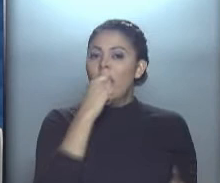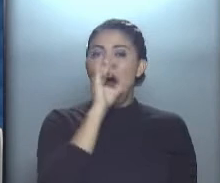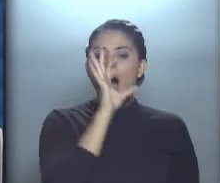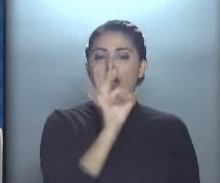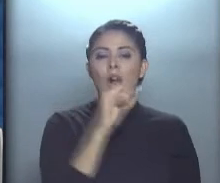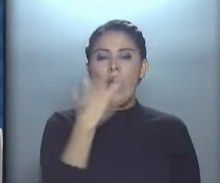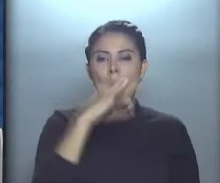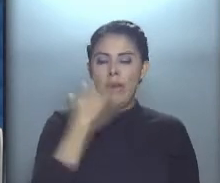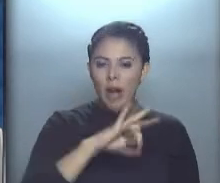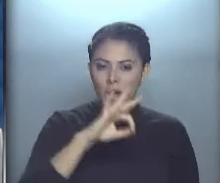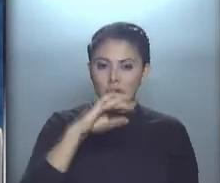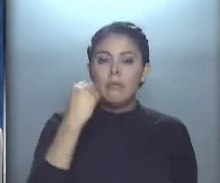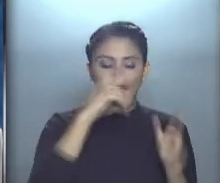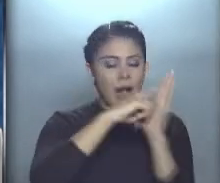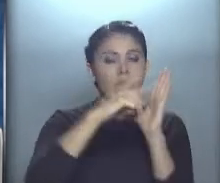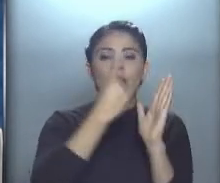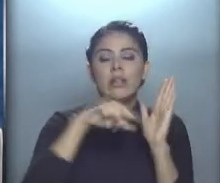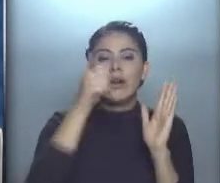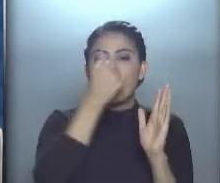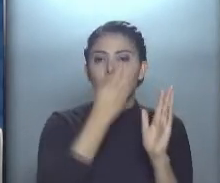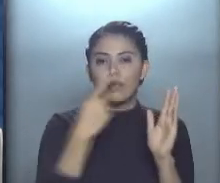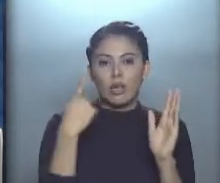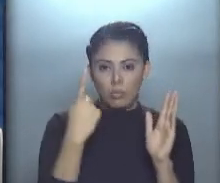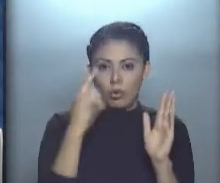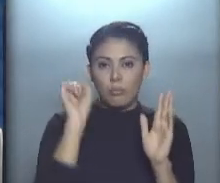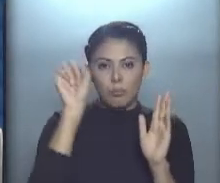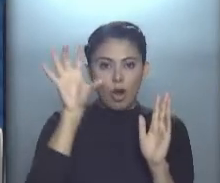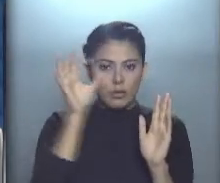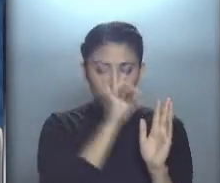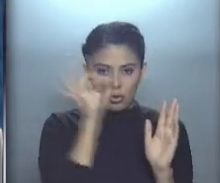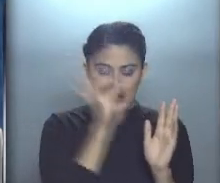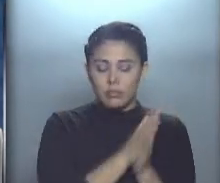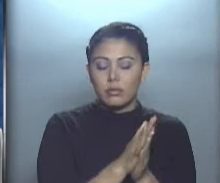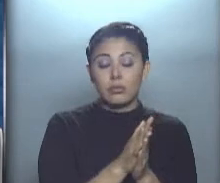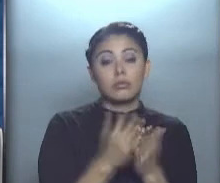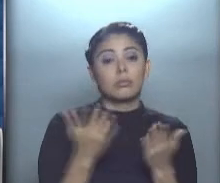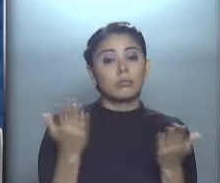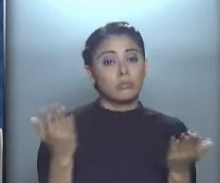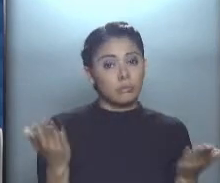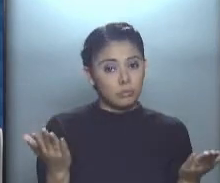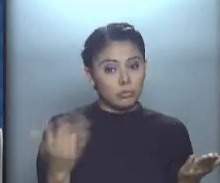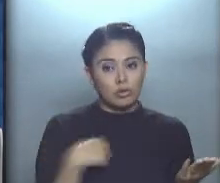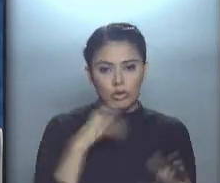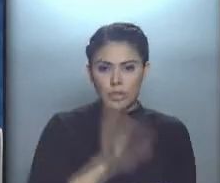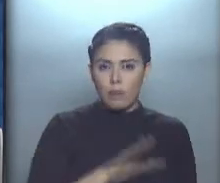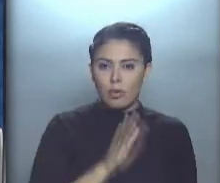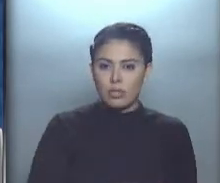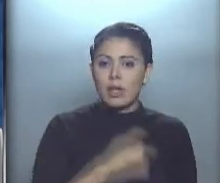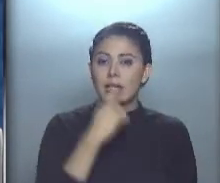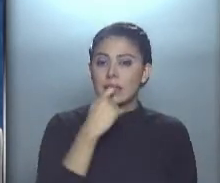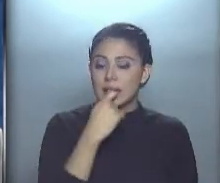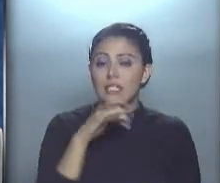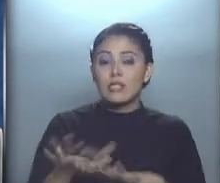que la tengo que ejercer en virtud del artículo 141 de la Constitución de mi provincia. Por lo tanto, soy responsable cuando los